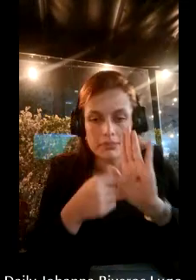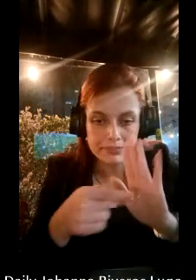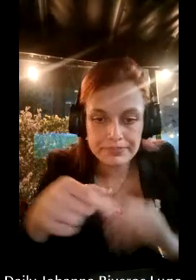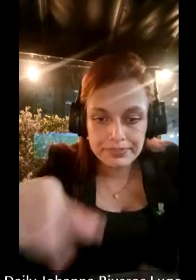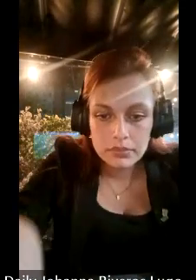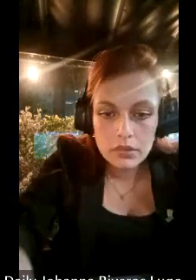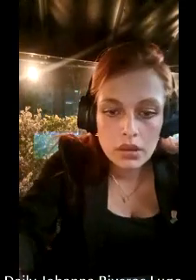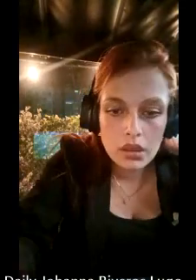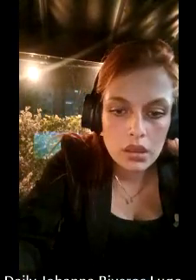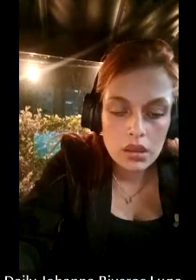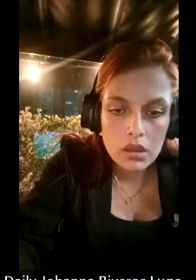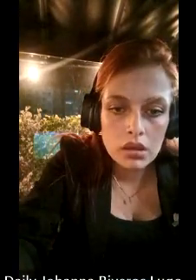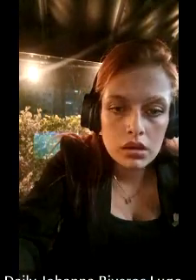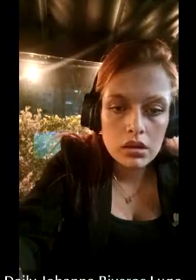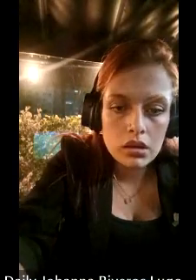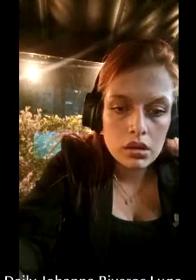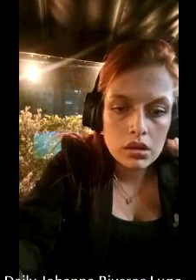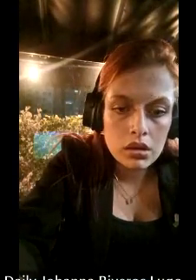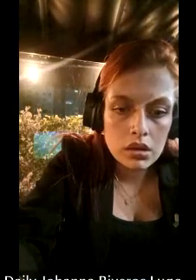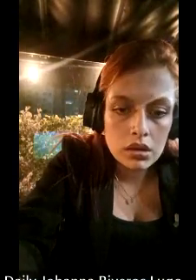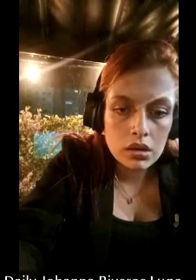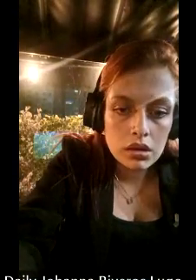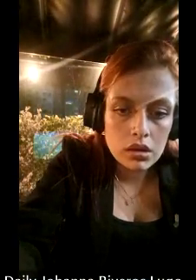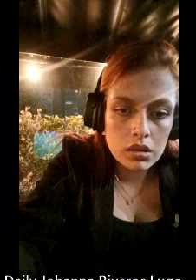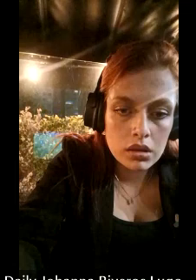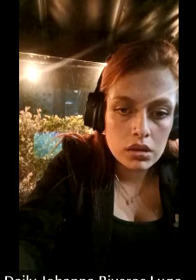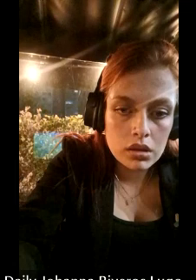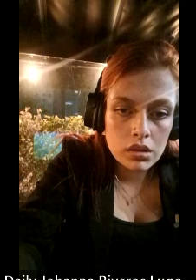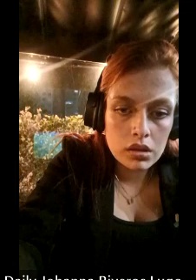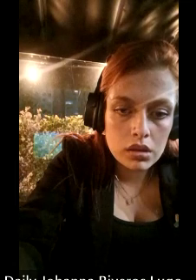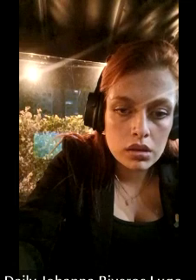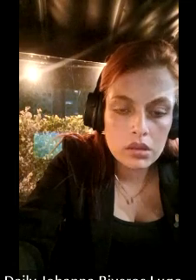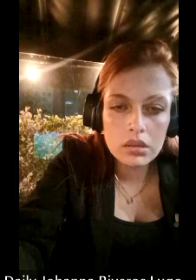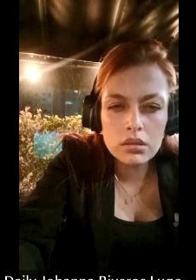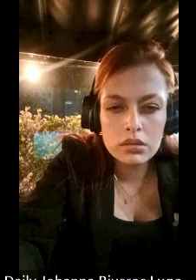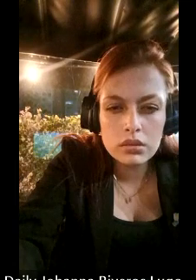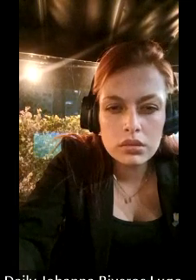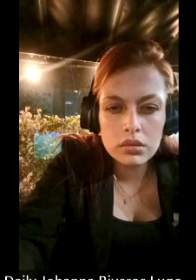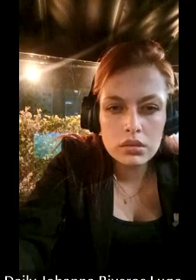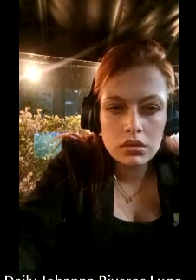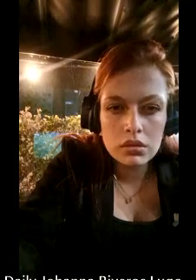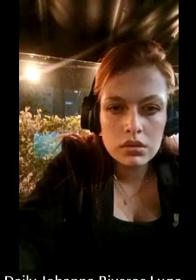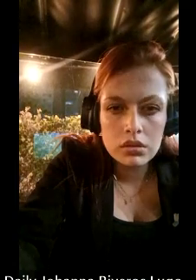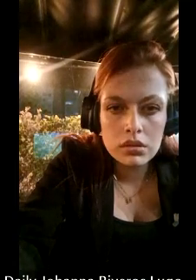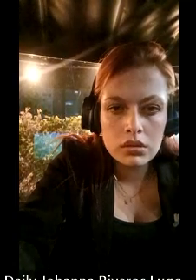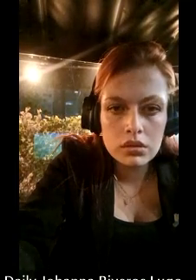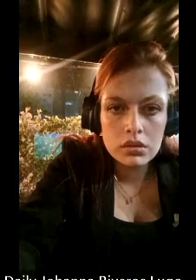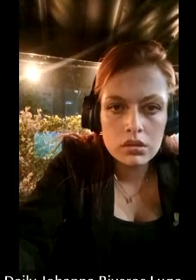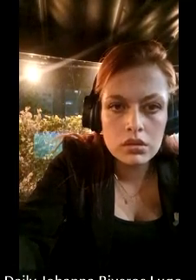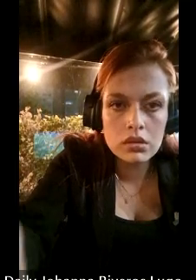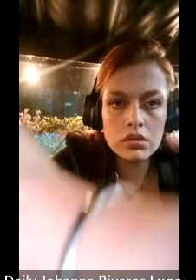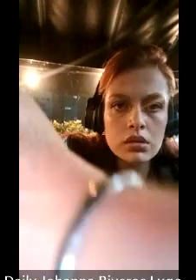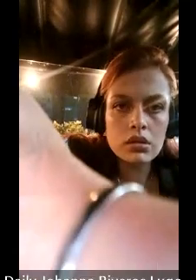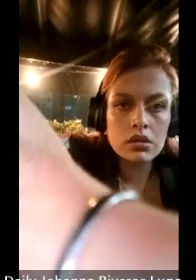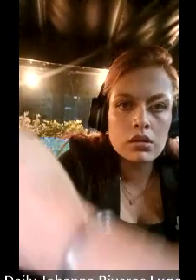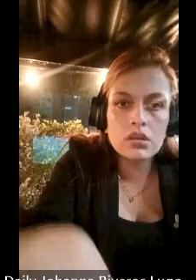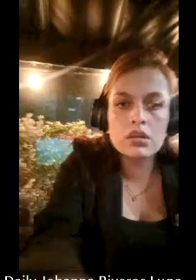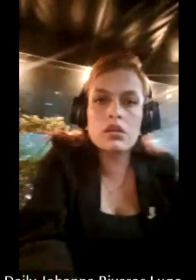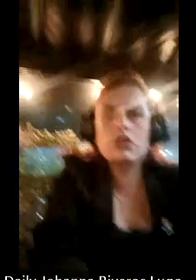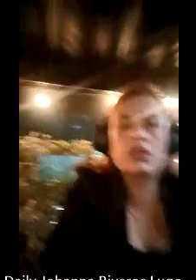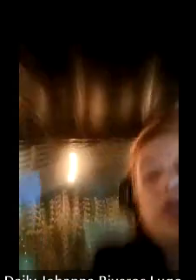La acústica. La acústica estudia el sonido, su propagación, los fenómenos que